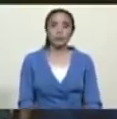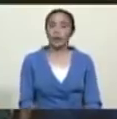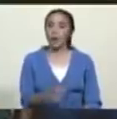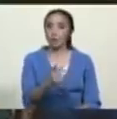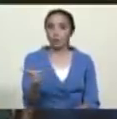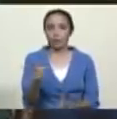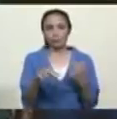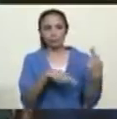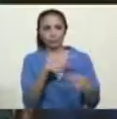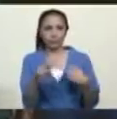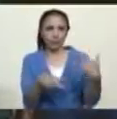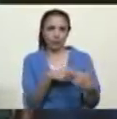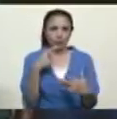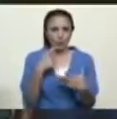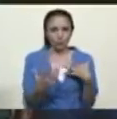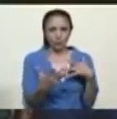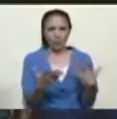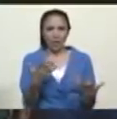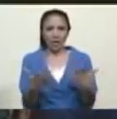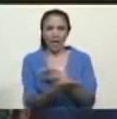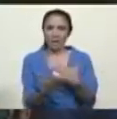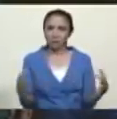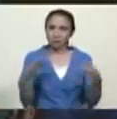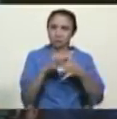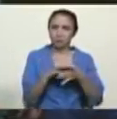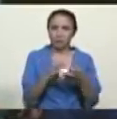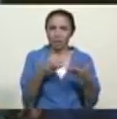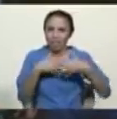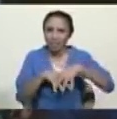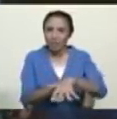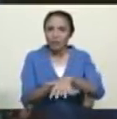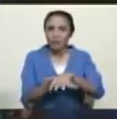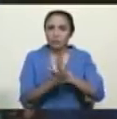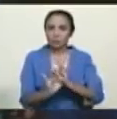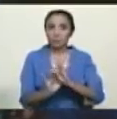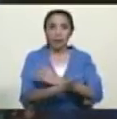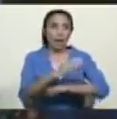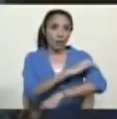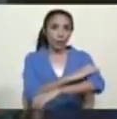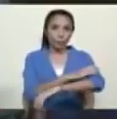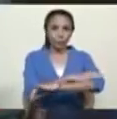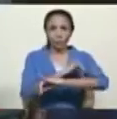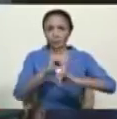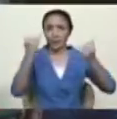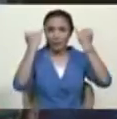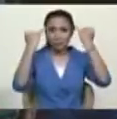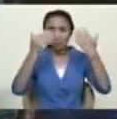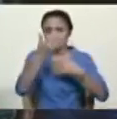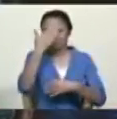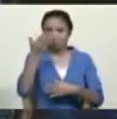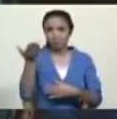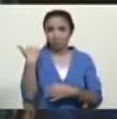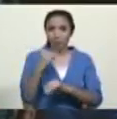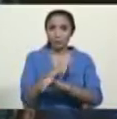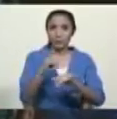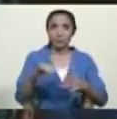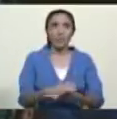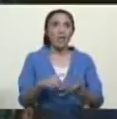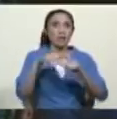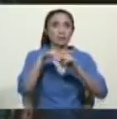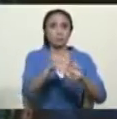revolucionarias estén bien amalgamadas, la derecha tendrá que desistir de su empeño. Los acabamos de